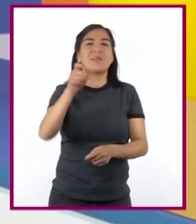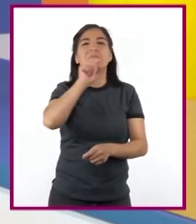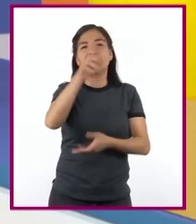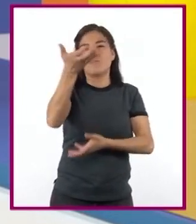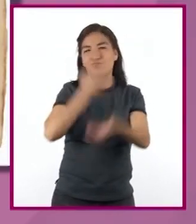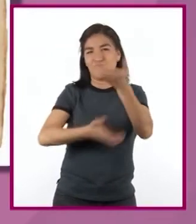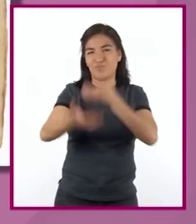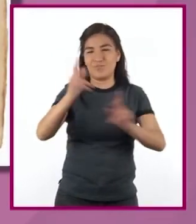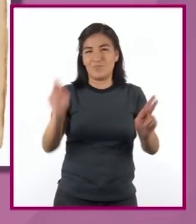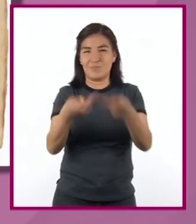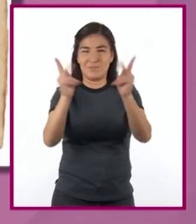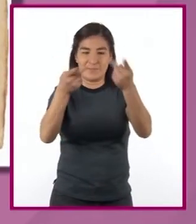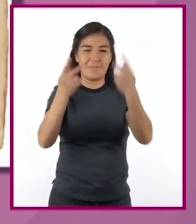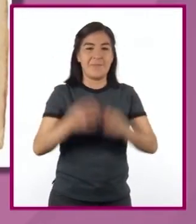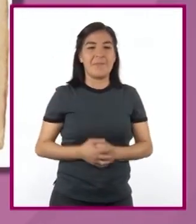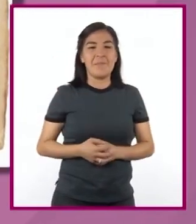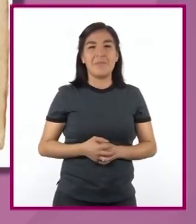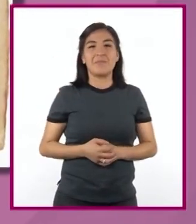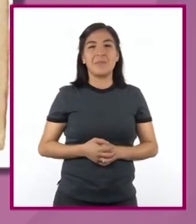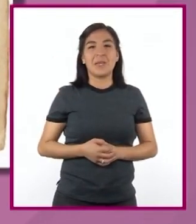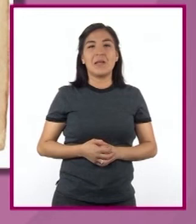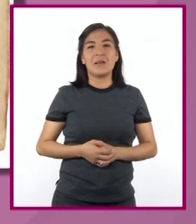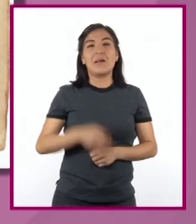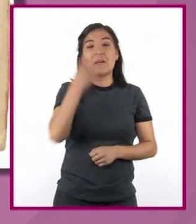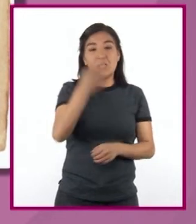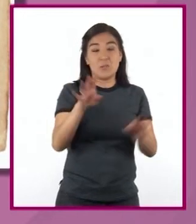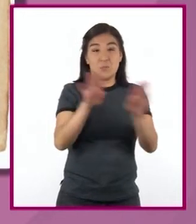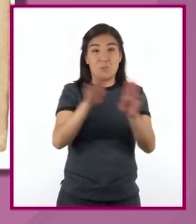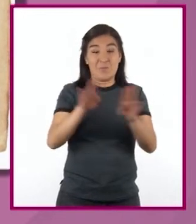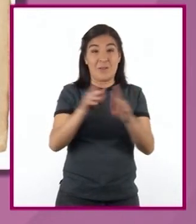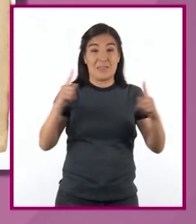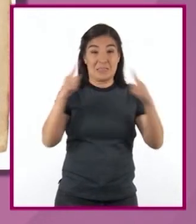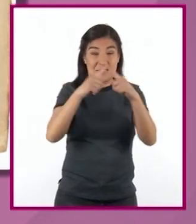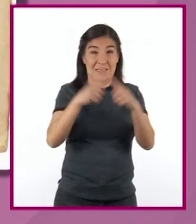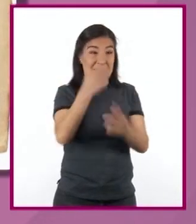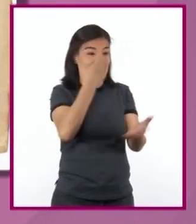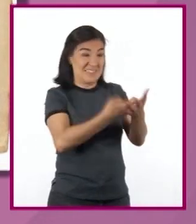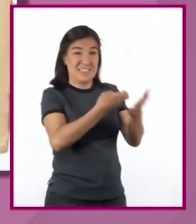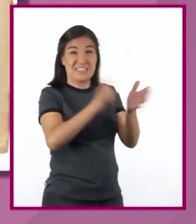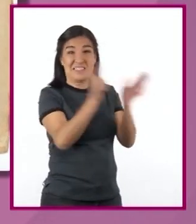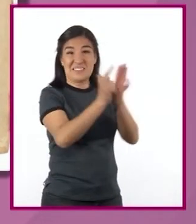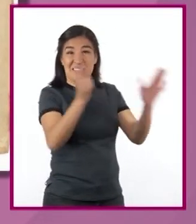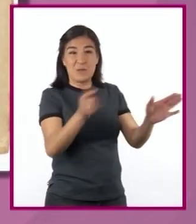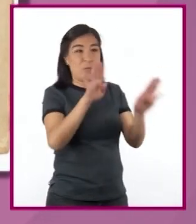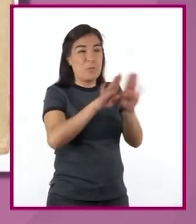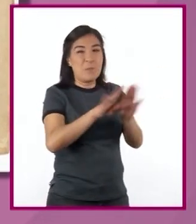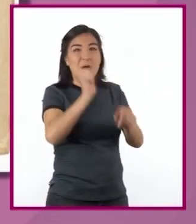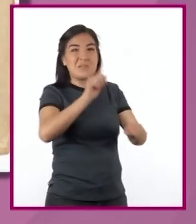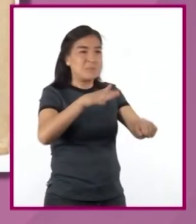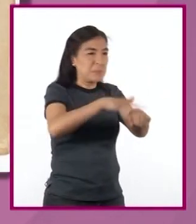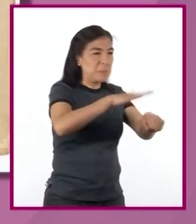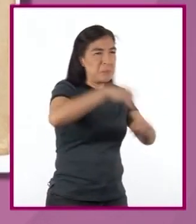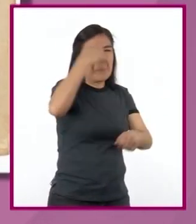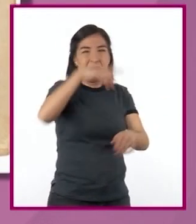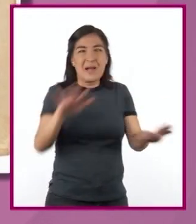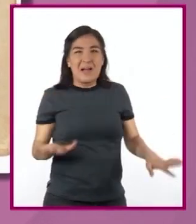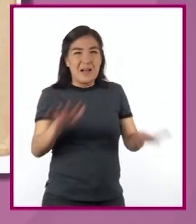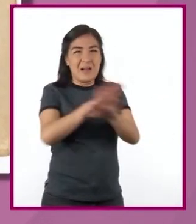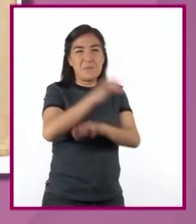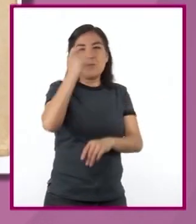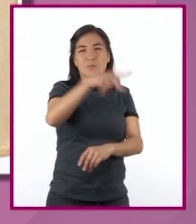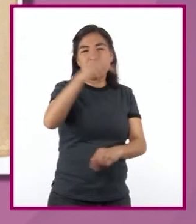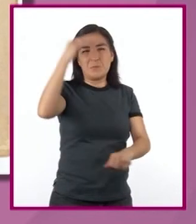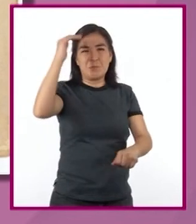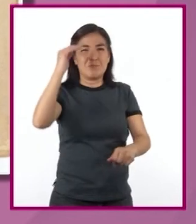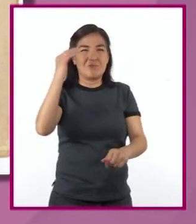comercial. La Iglesia consideraba que estos libros buscaban la transformación de la mentalidad en la